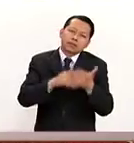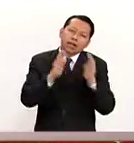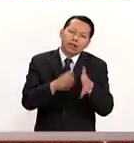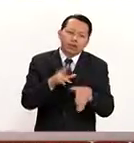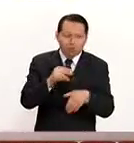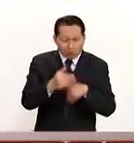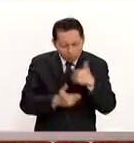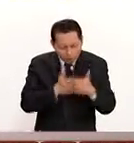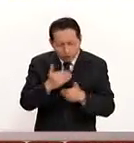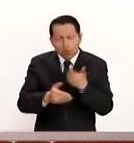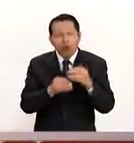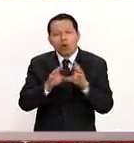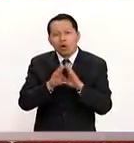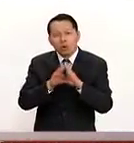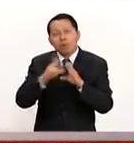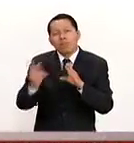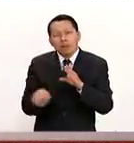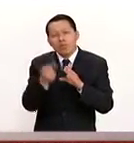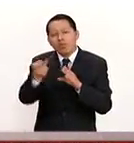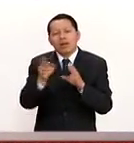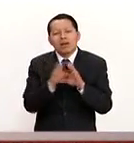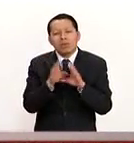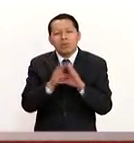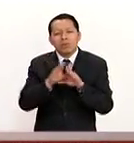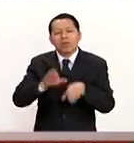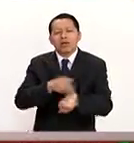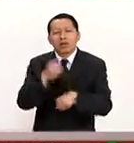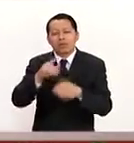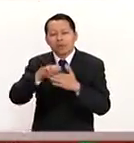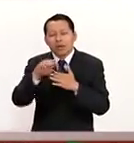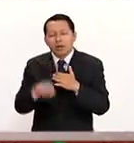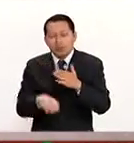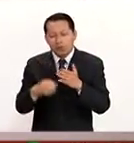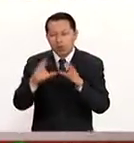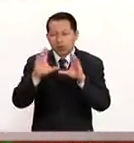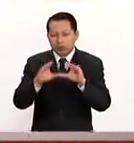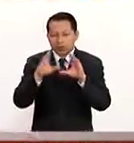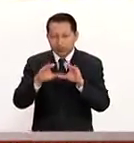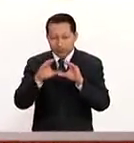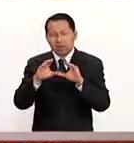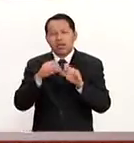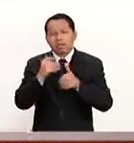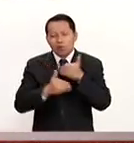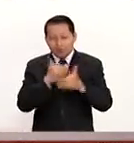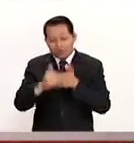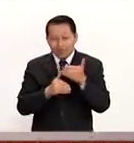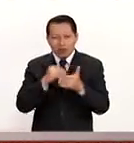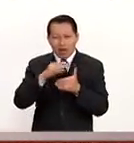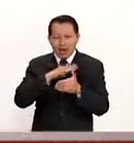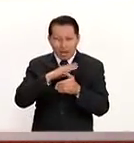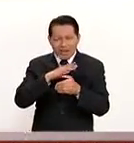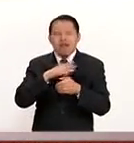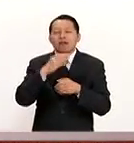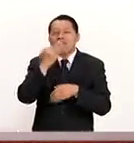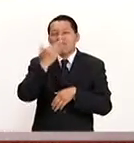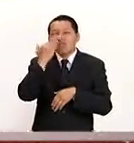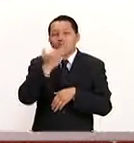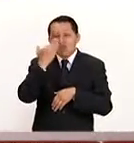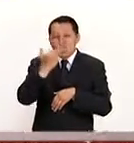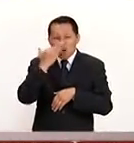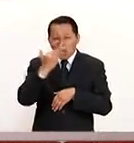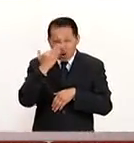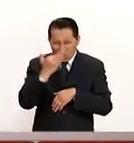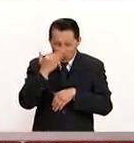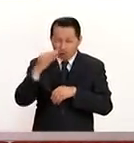decir, cómo surge una pregunta, es decir, ¿por qué, por ejemplo, nos enseñan el proceso de la fotosíntesis? Entonces, decirles, bueno, es porque es el